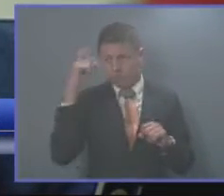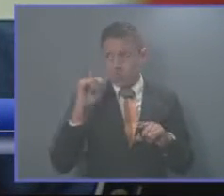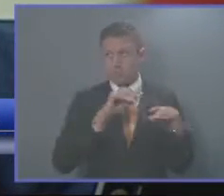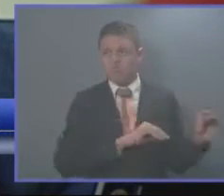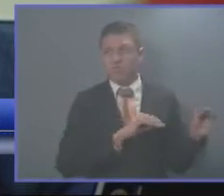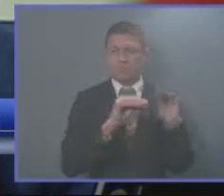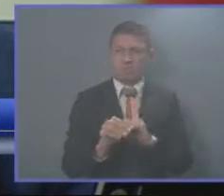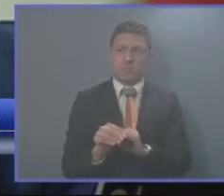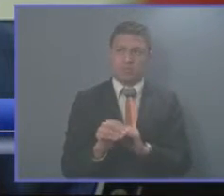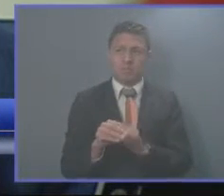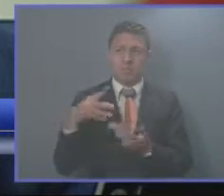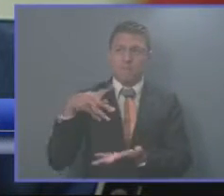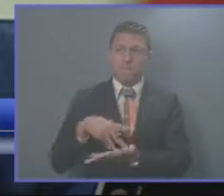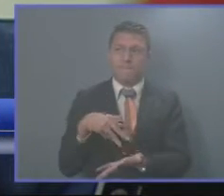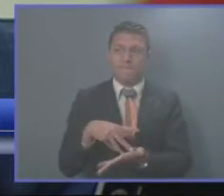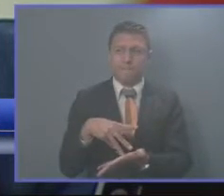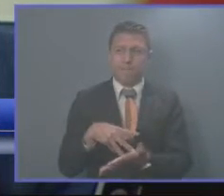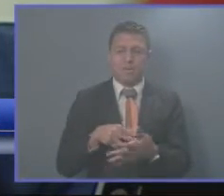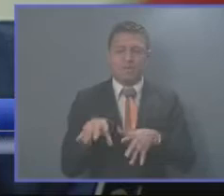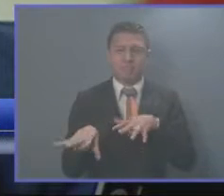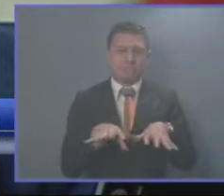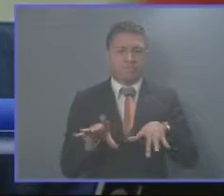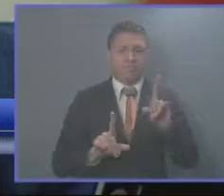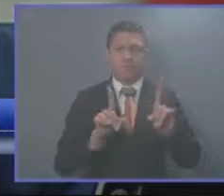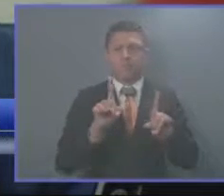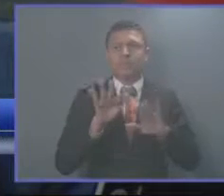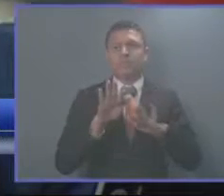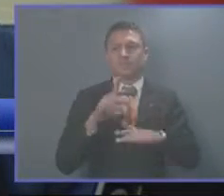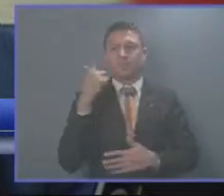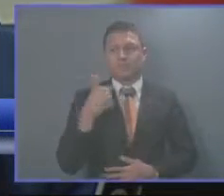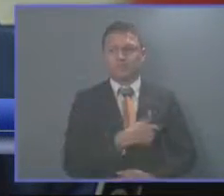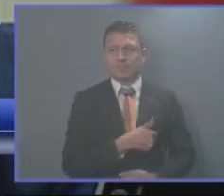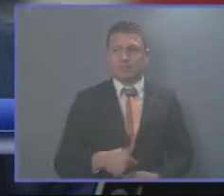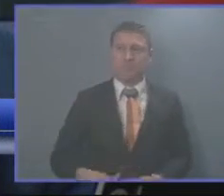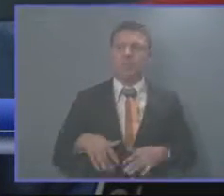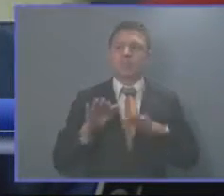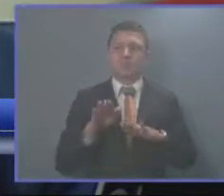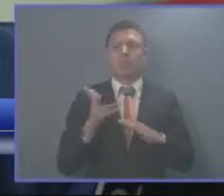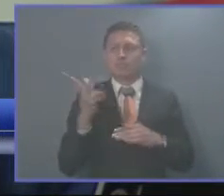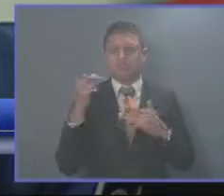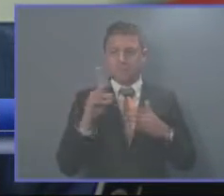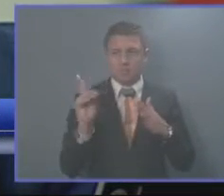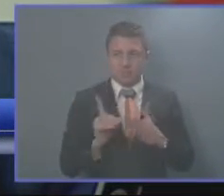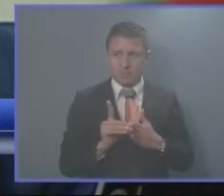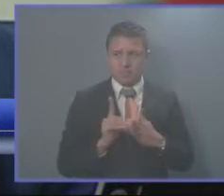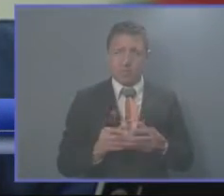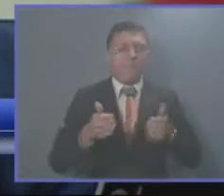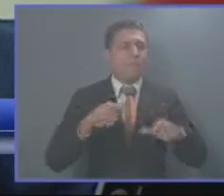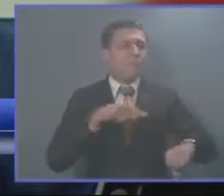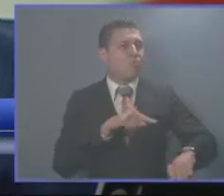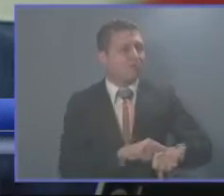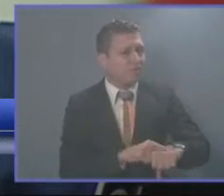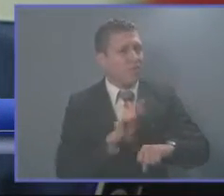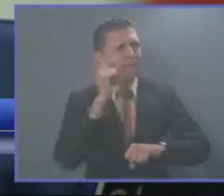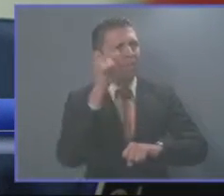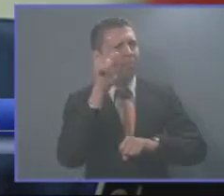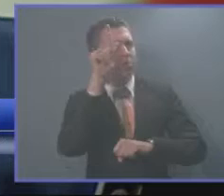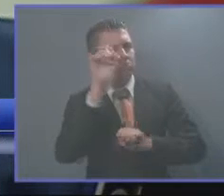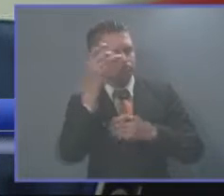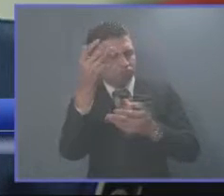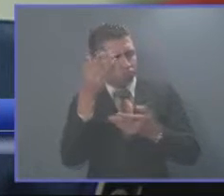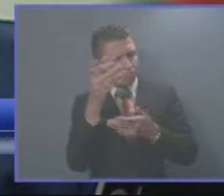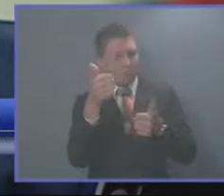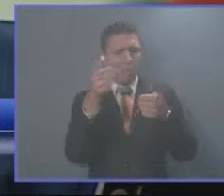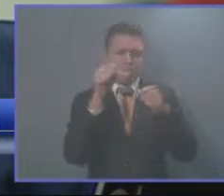cumplido para la población de Santa Ana. Gracias, presidente. Gracias, colegas diputados. En buena hora, primeramente Dios, sí